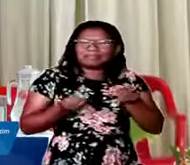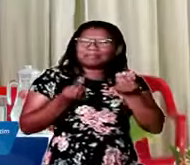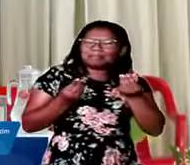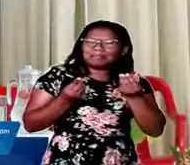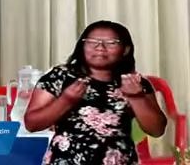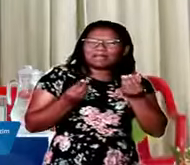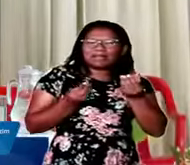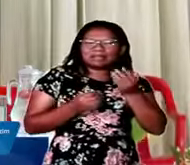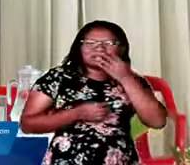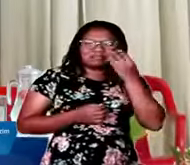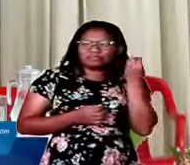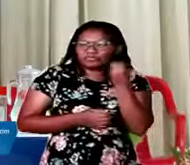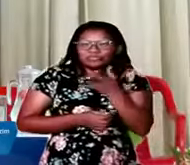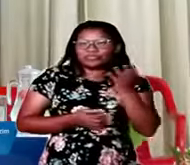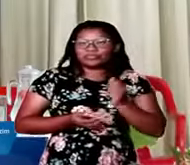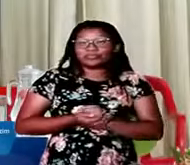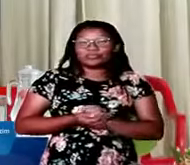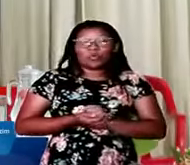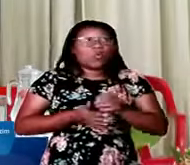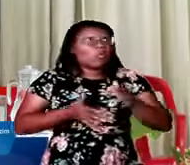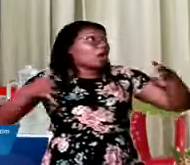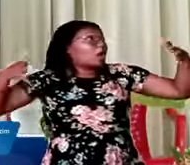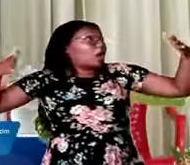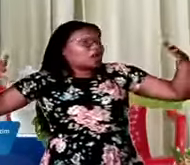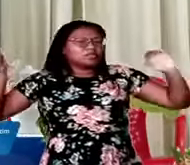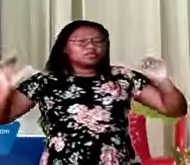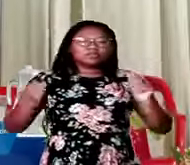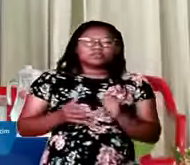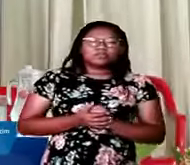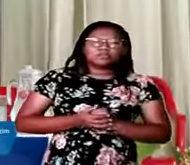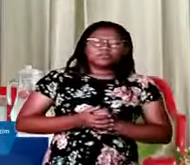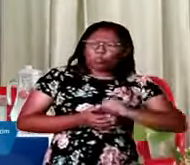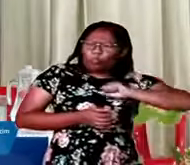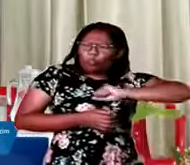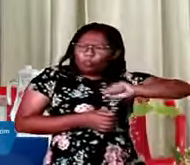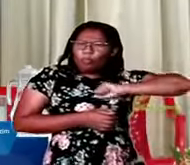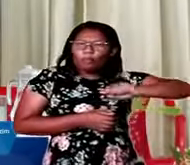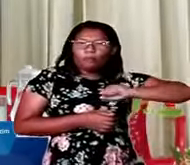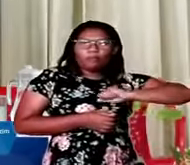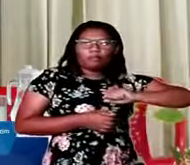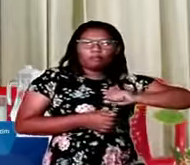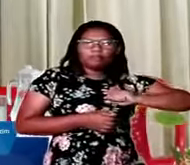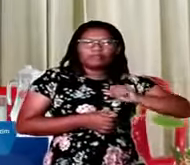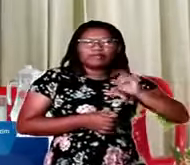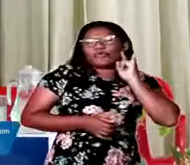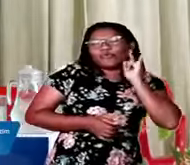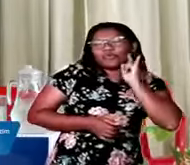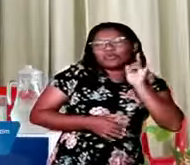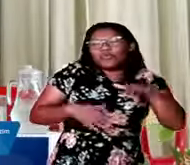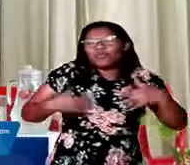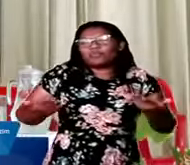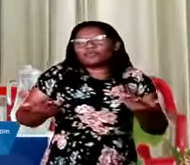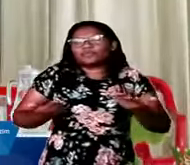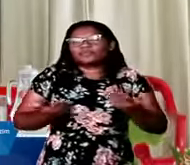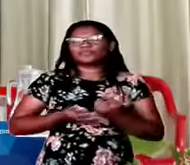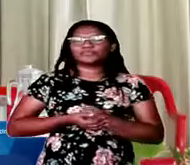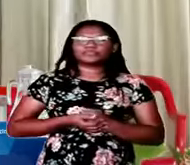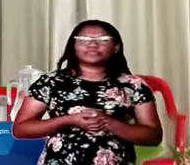un gran equipo de sonido si no tiene parlante?